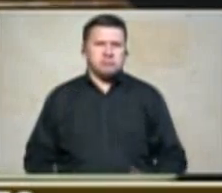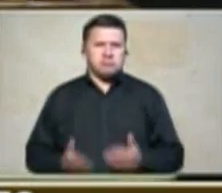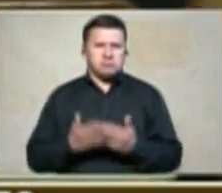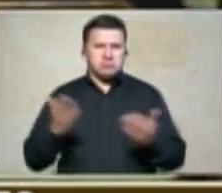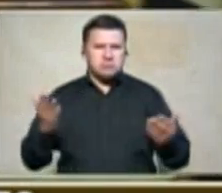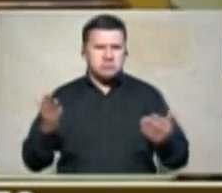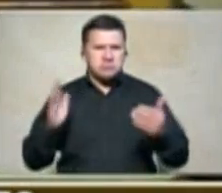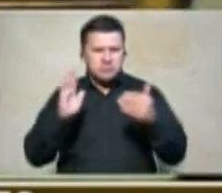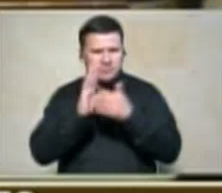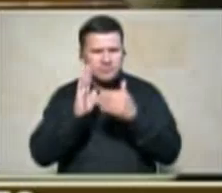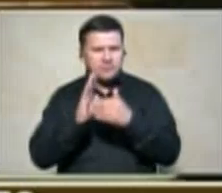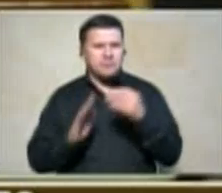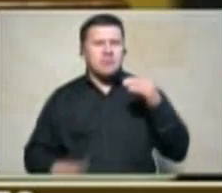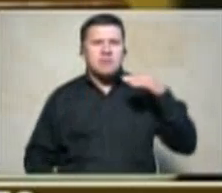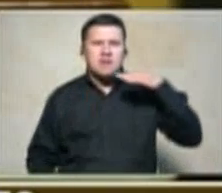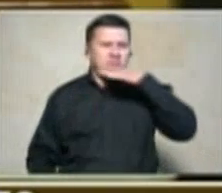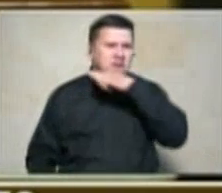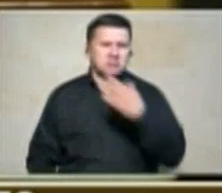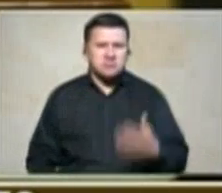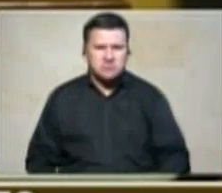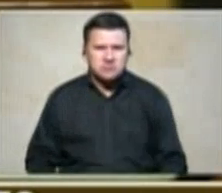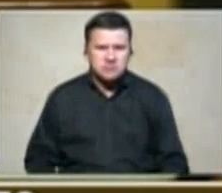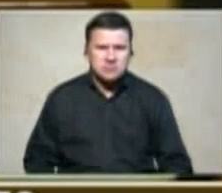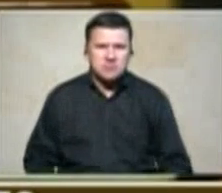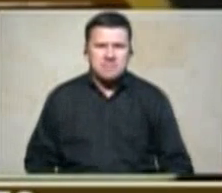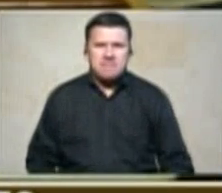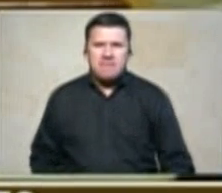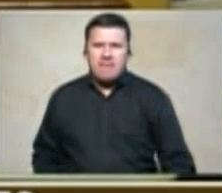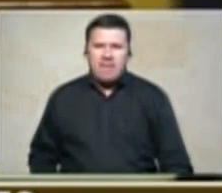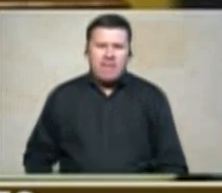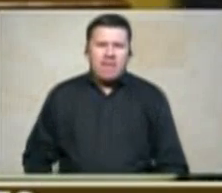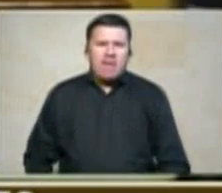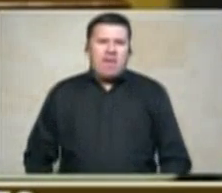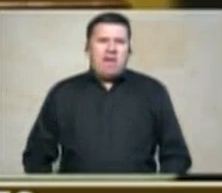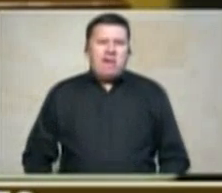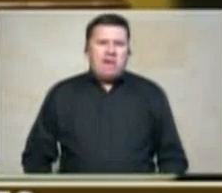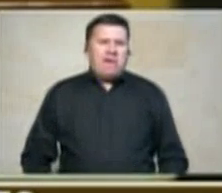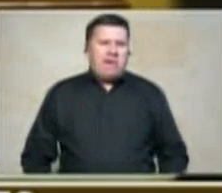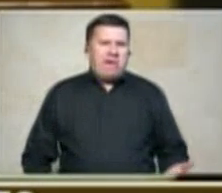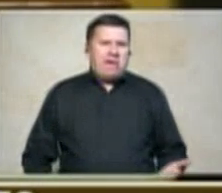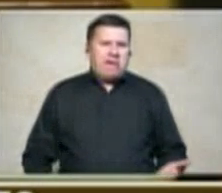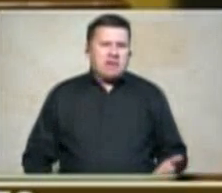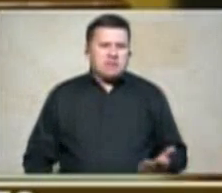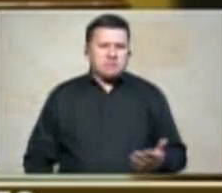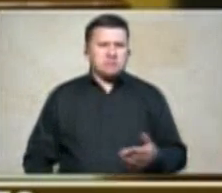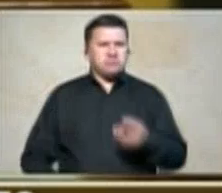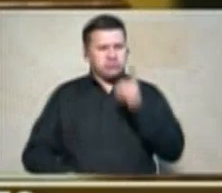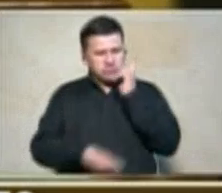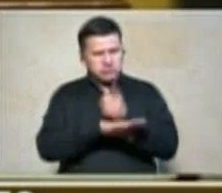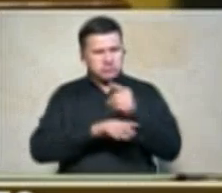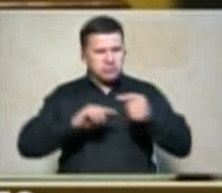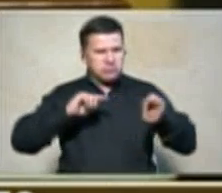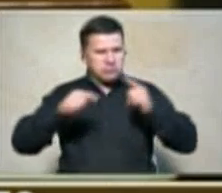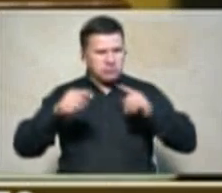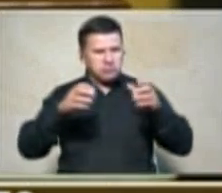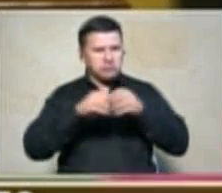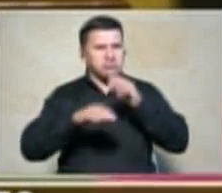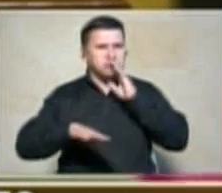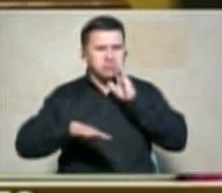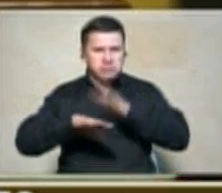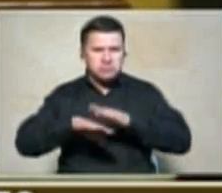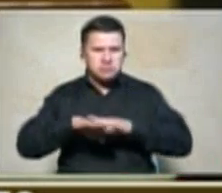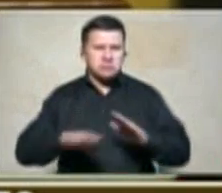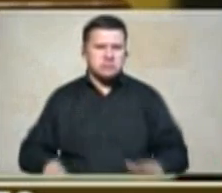la falsa aseveración de que el demandado es culpable. El Estado es el que tiene que entonces asumir la responsabilidad